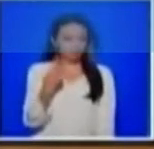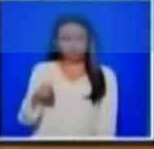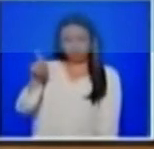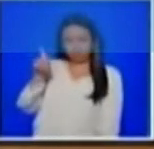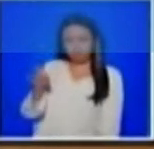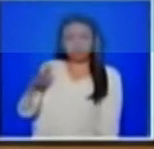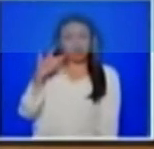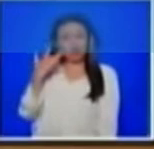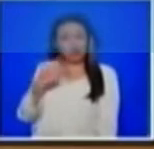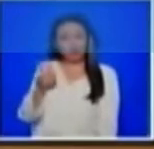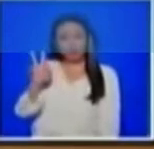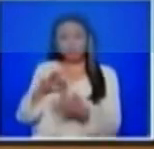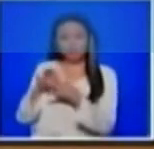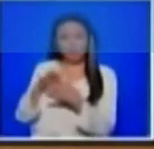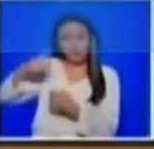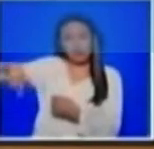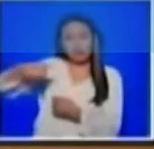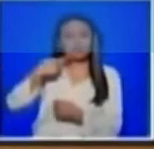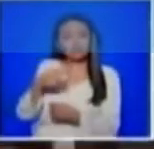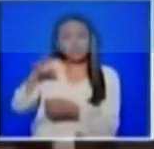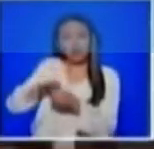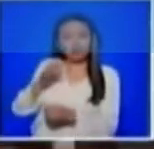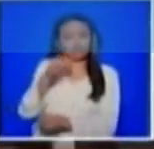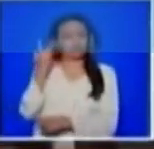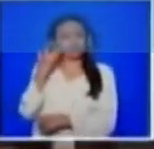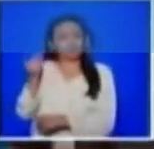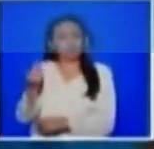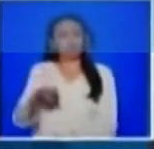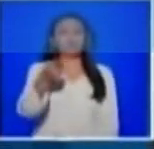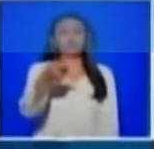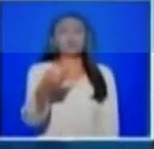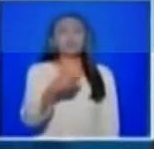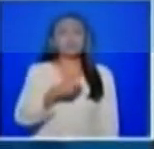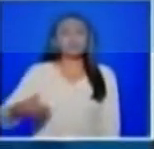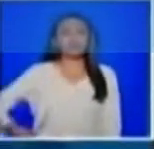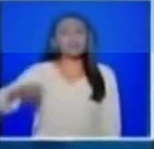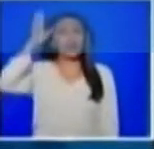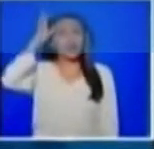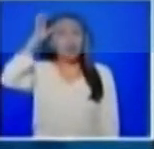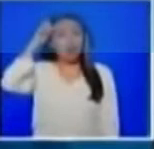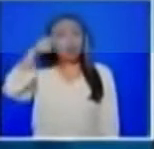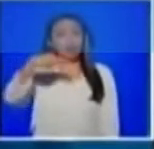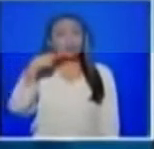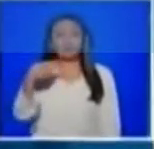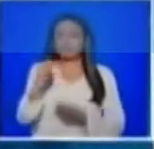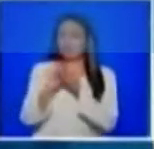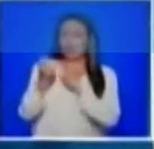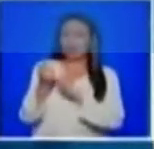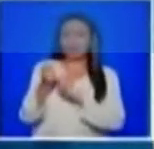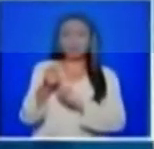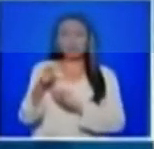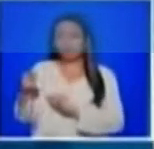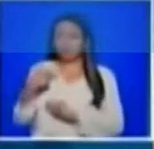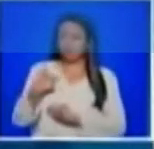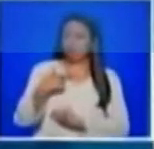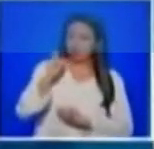Andrade, también otros tres de sus compañeros de Izquierda Democrática y el propio presidente del movimiento Creo, Guido Chiriboga. El sistema les registró